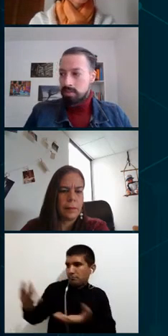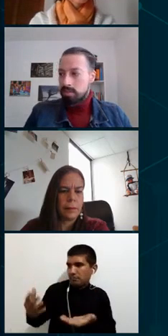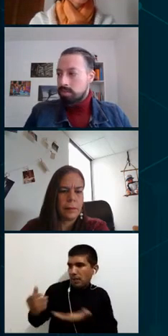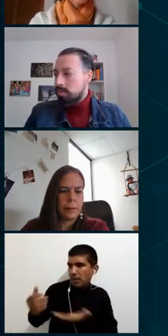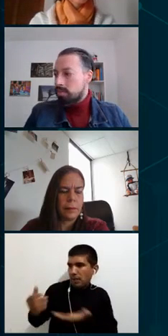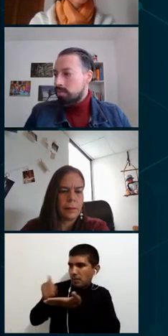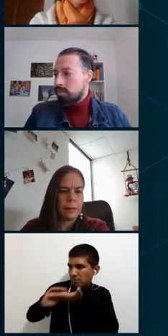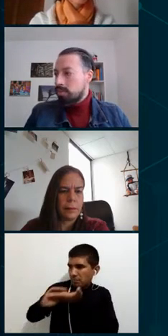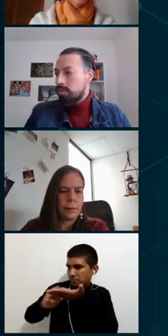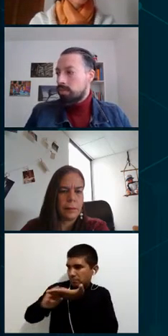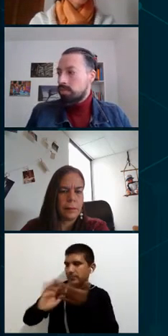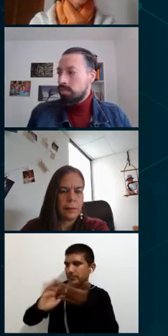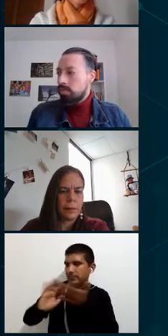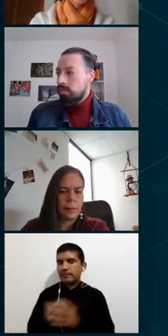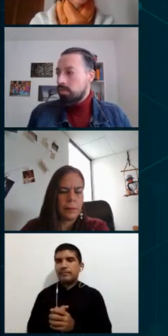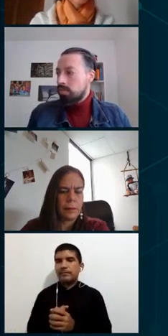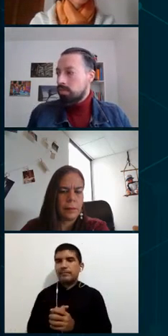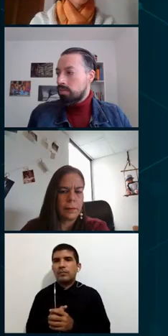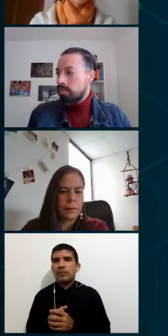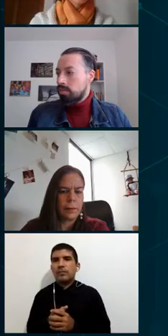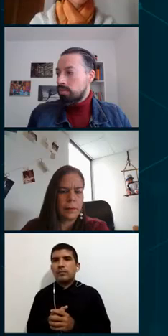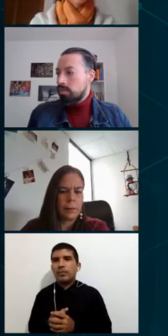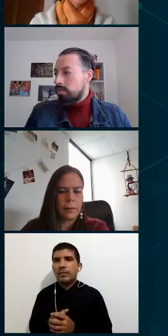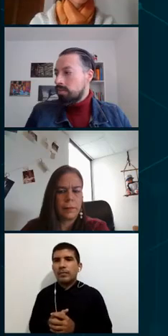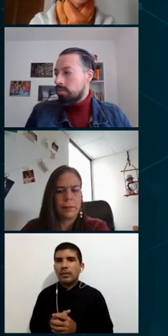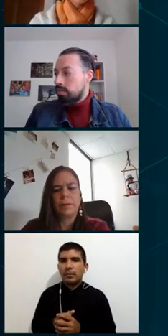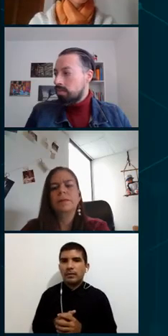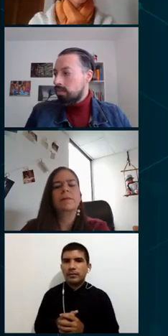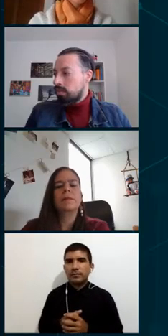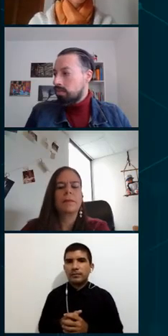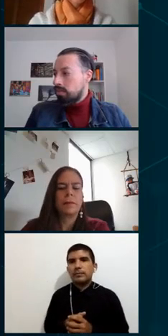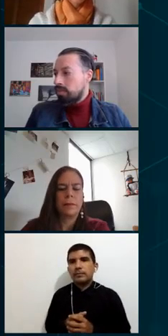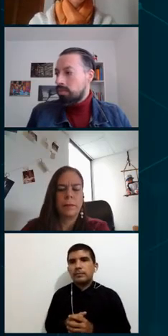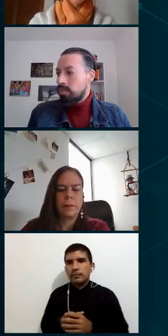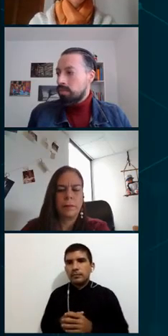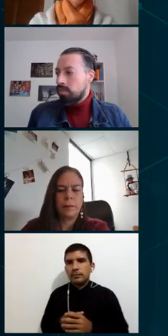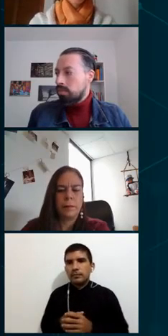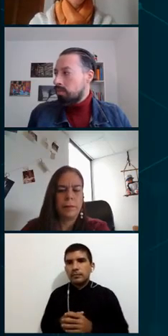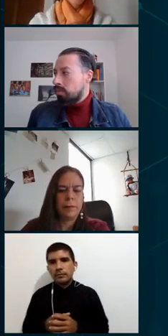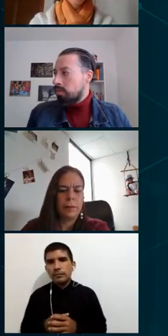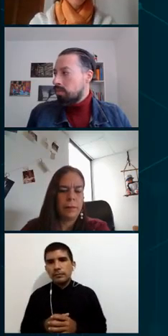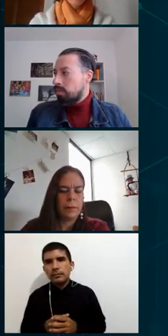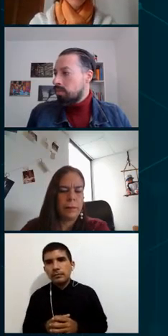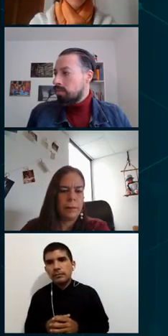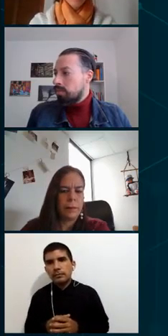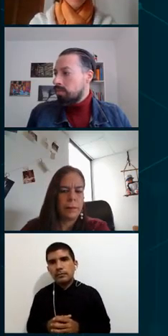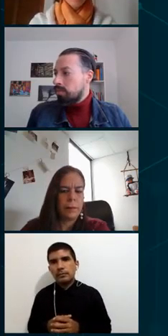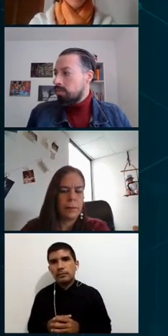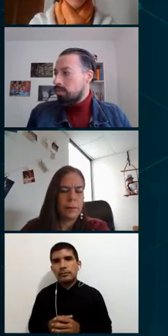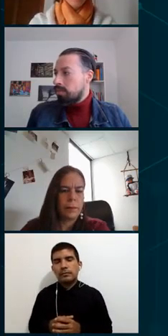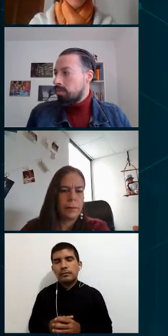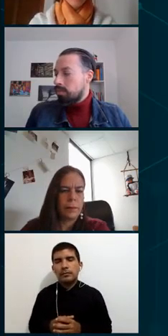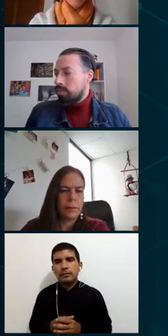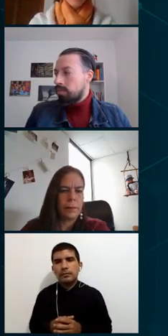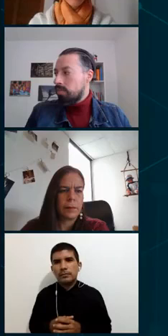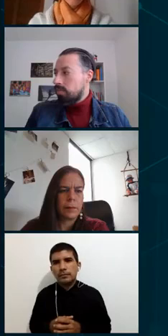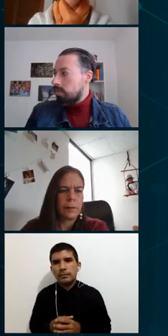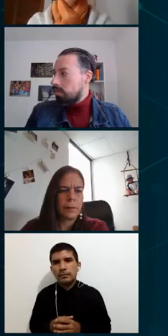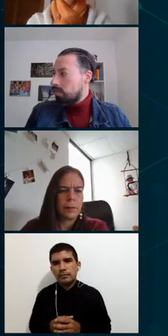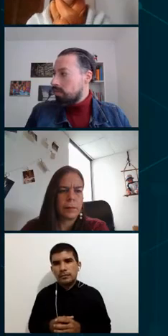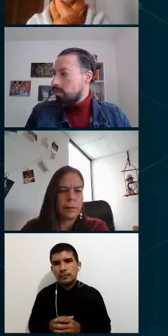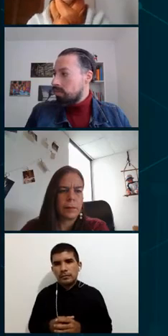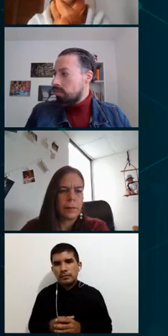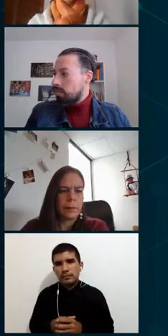arraigamos mucho y probablemente ese prototipo lo validemos, lo usemos con el cliente y se deseche. Entonces, tratar de no enamorarnos del